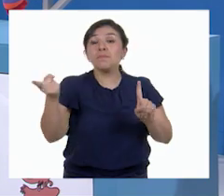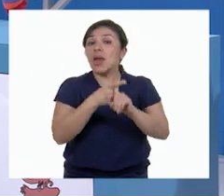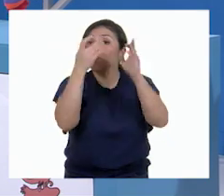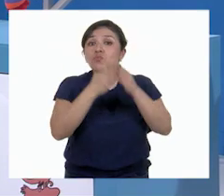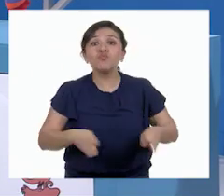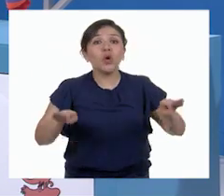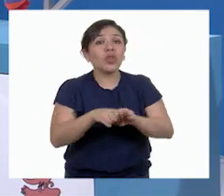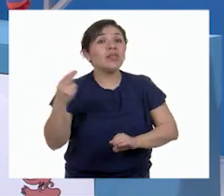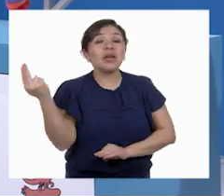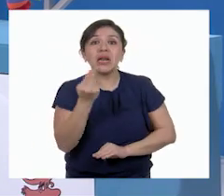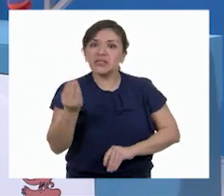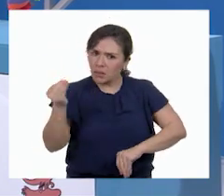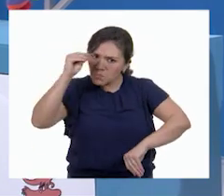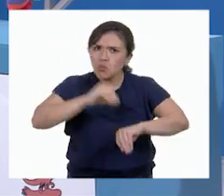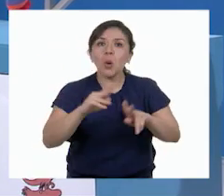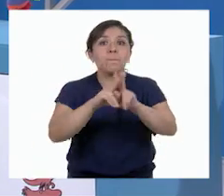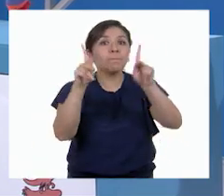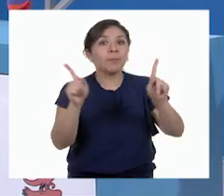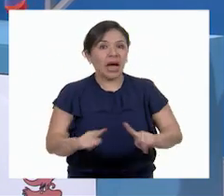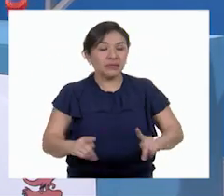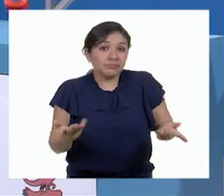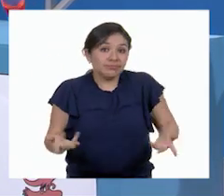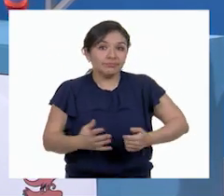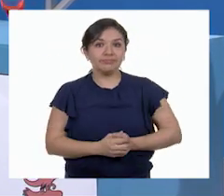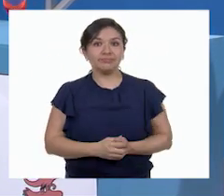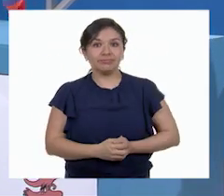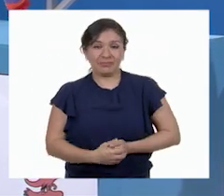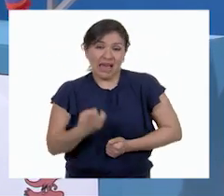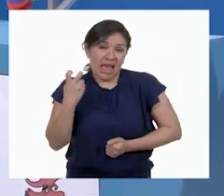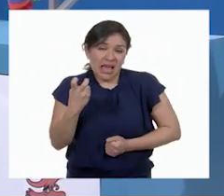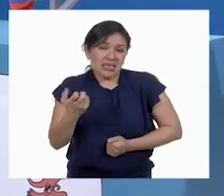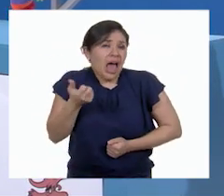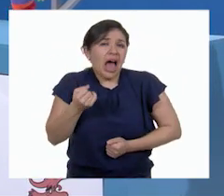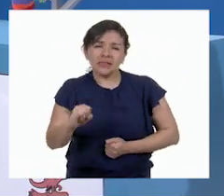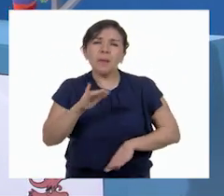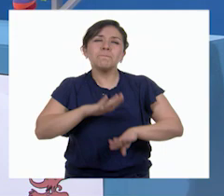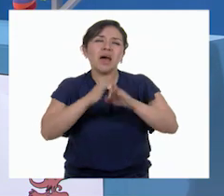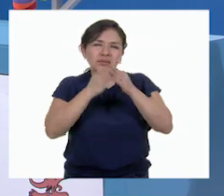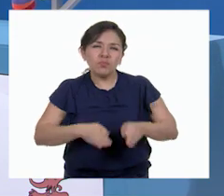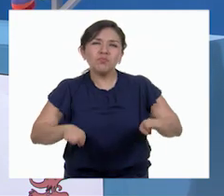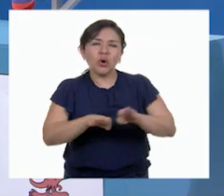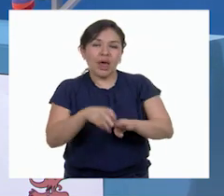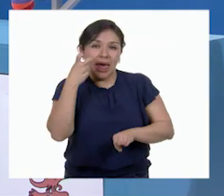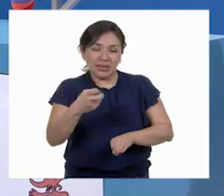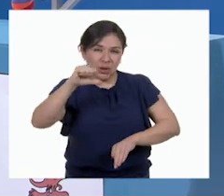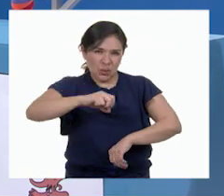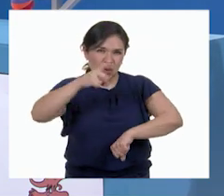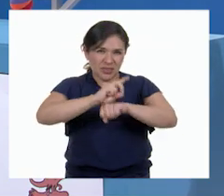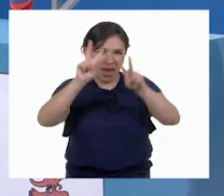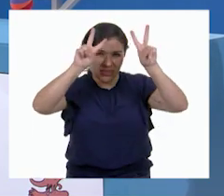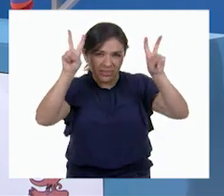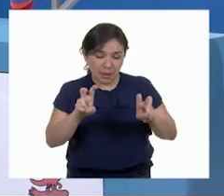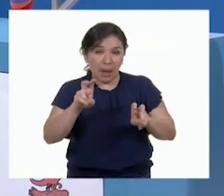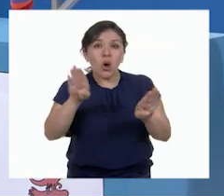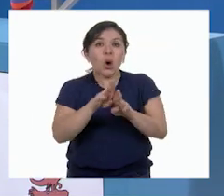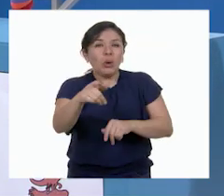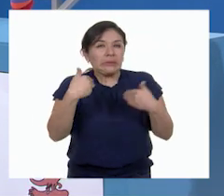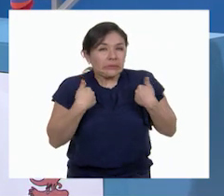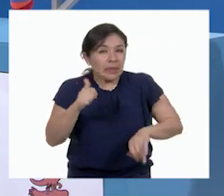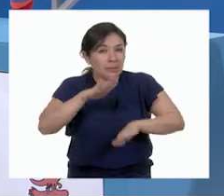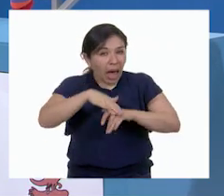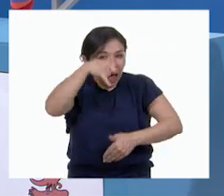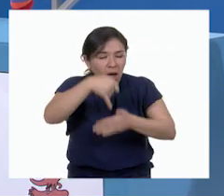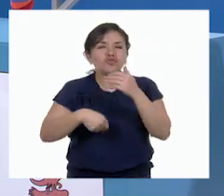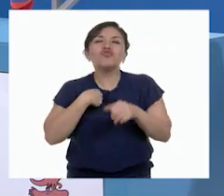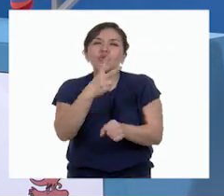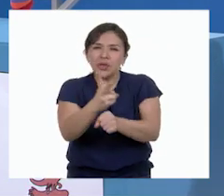era necesario imponer la paz. Este es un elemento muy importante de nuestro tema de hoy. Así que para reforzarlo,